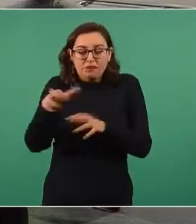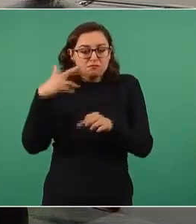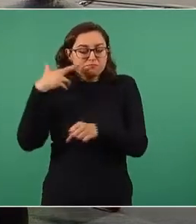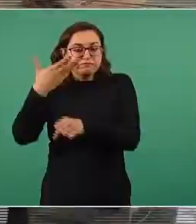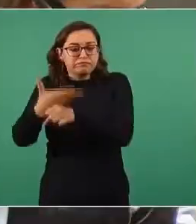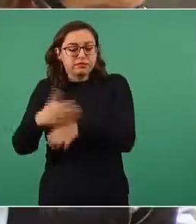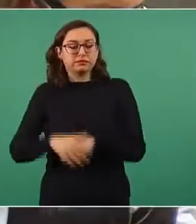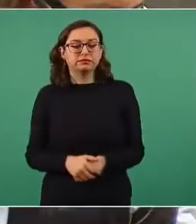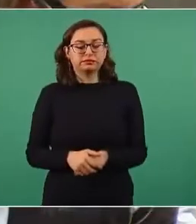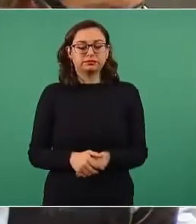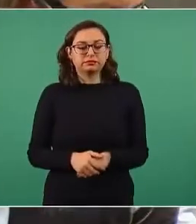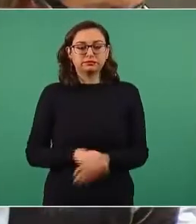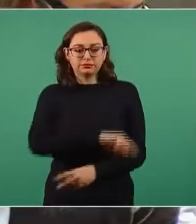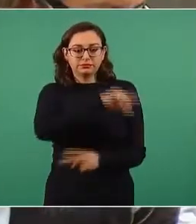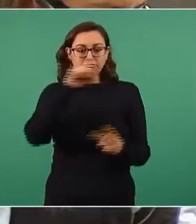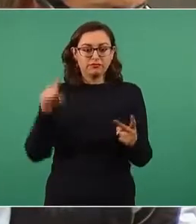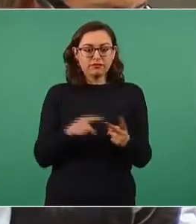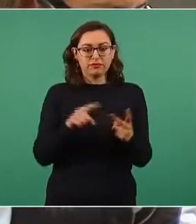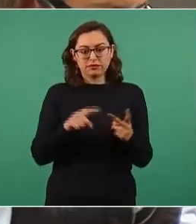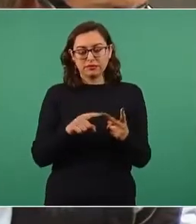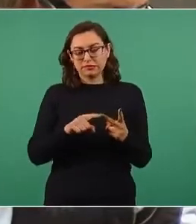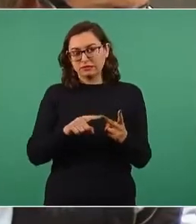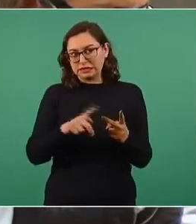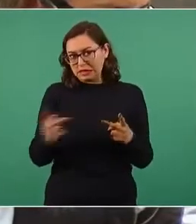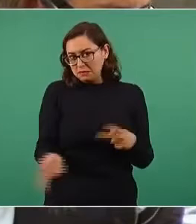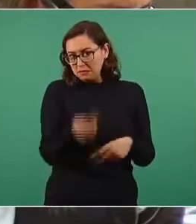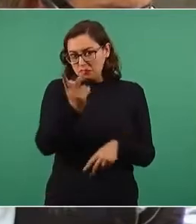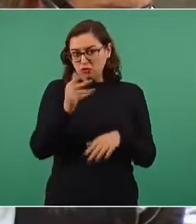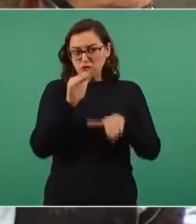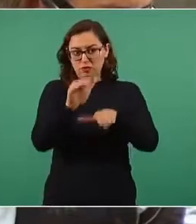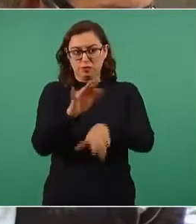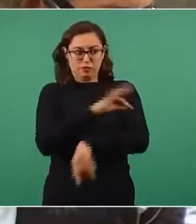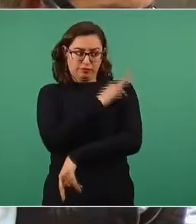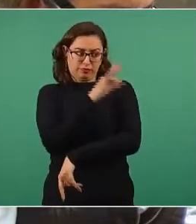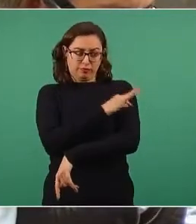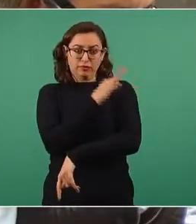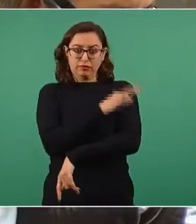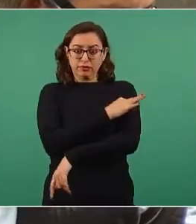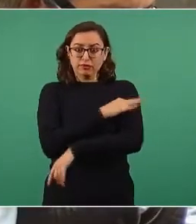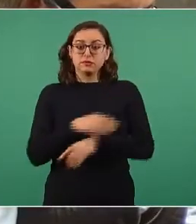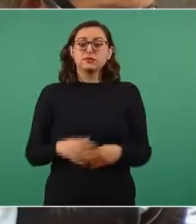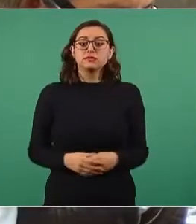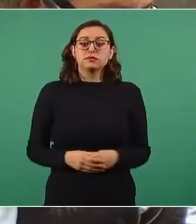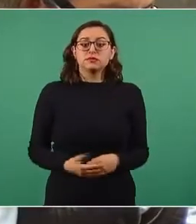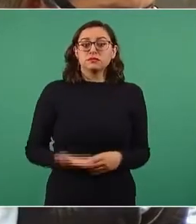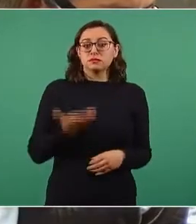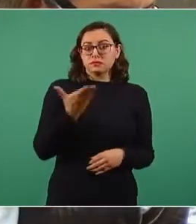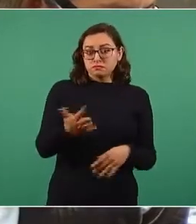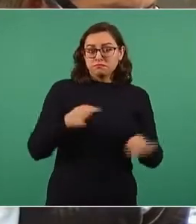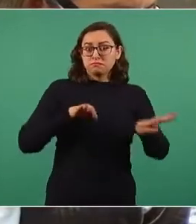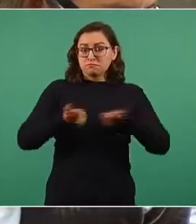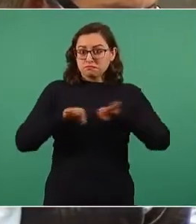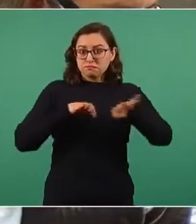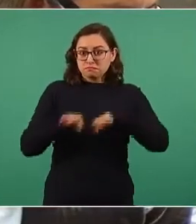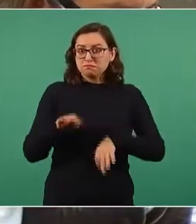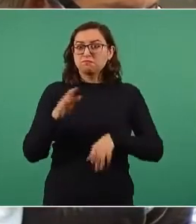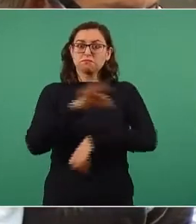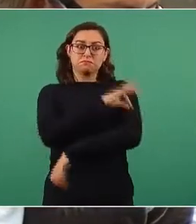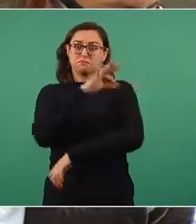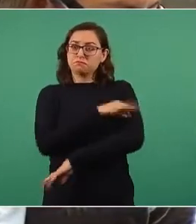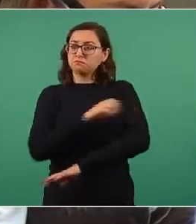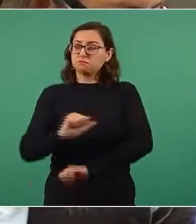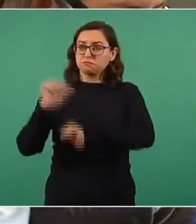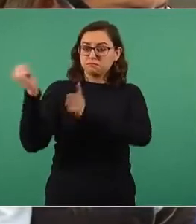una precisión en cuanto a las vacunas. México tiene, según lo que usted ha trabajado de esa parte de traer las